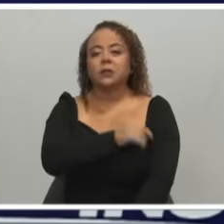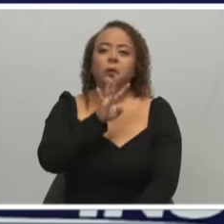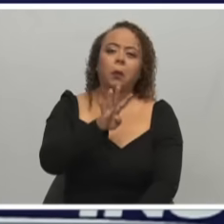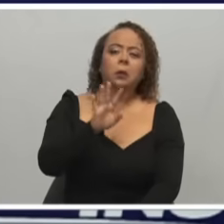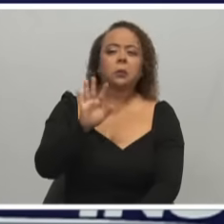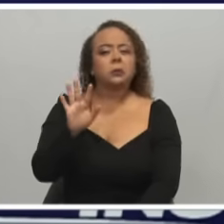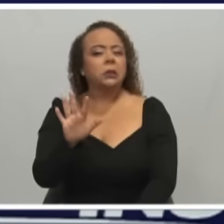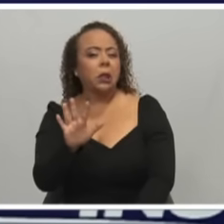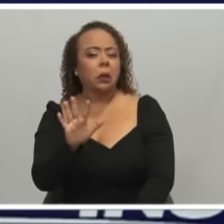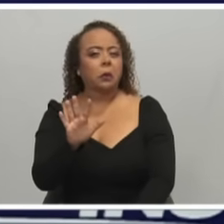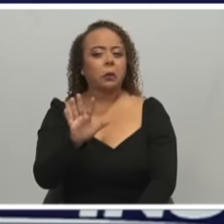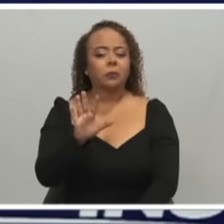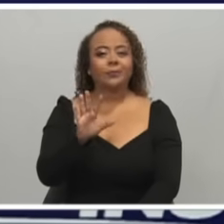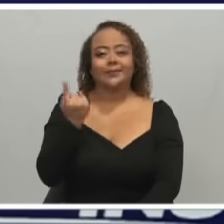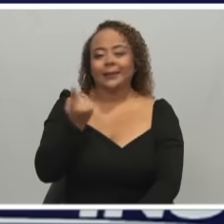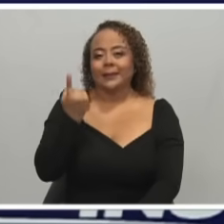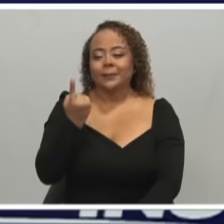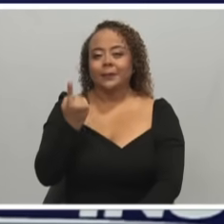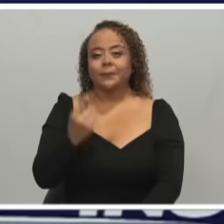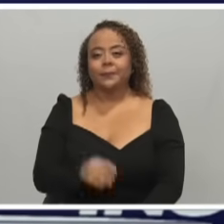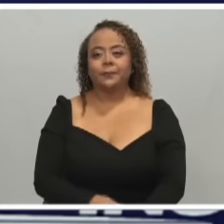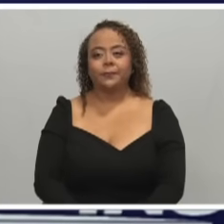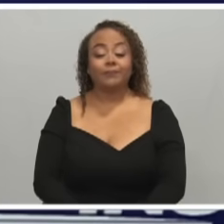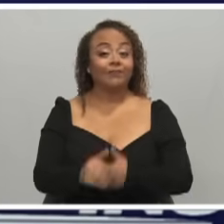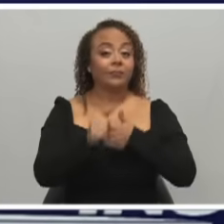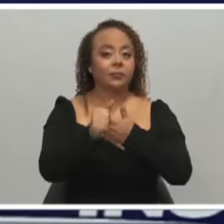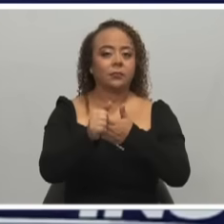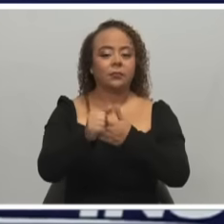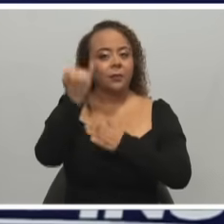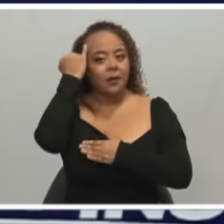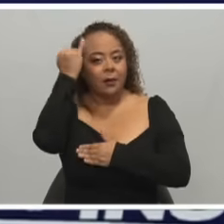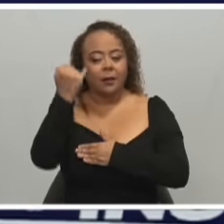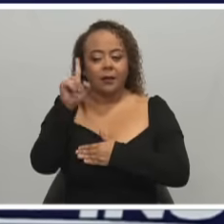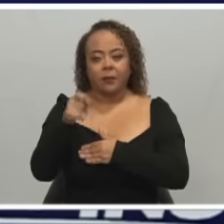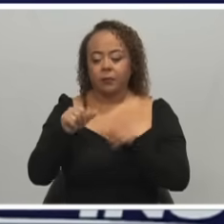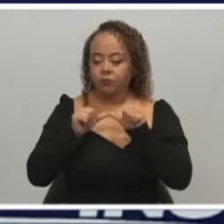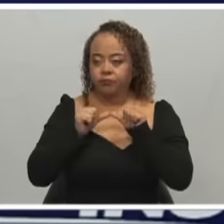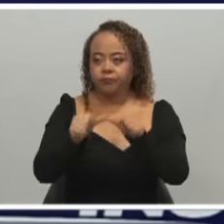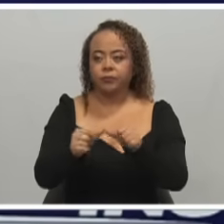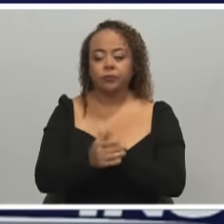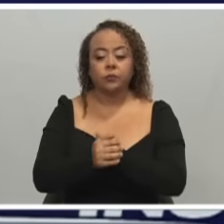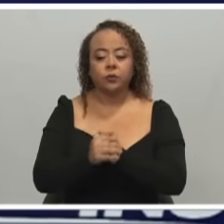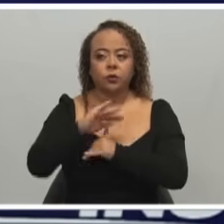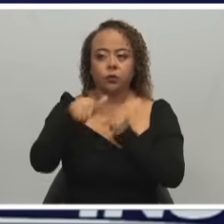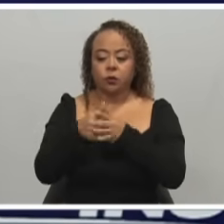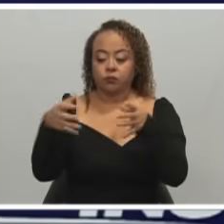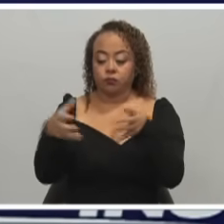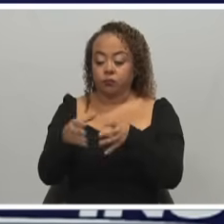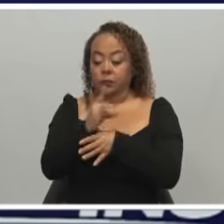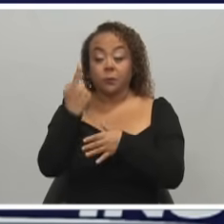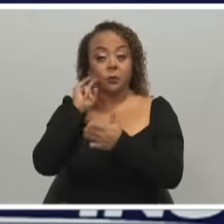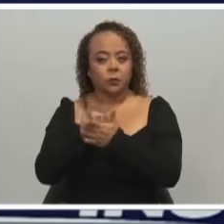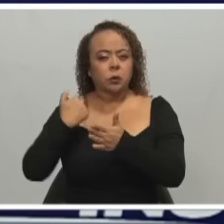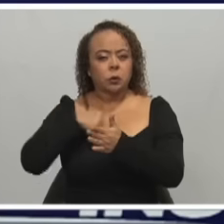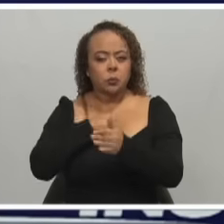C son los que están detrás de del liderazgo de las ideas que tenemos que llevar adelante entre todos y en ese sentido vamos a